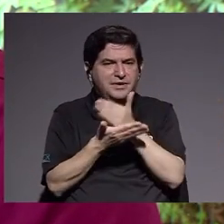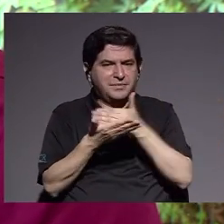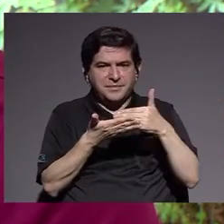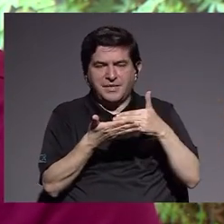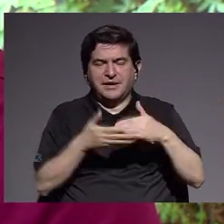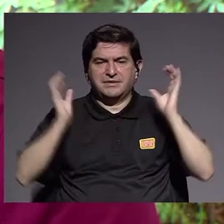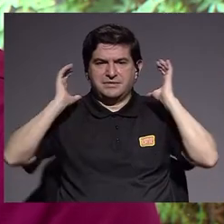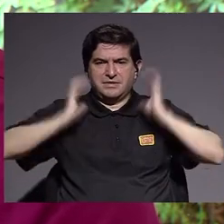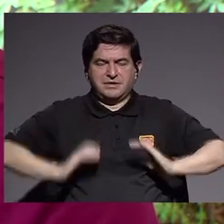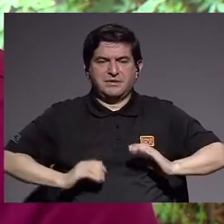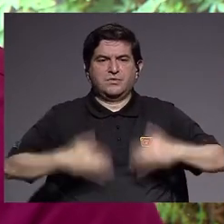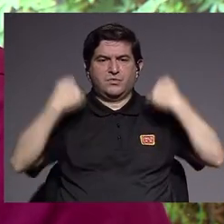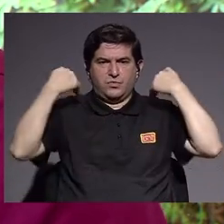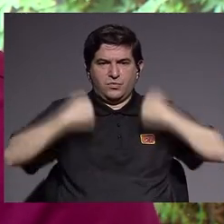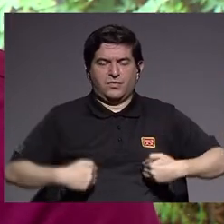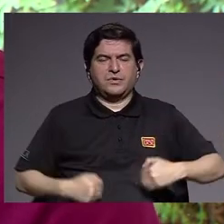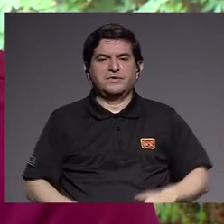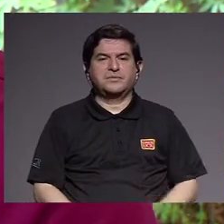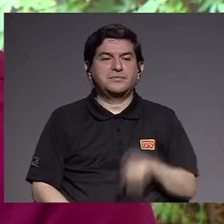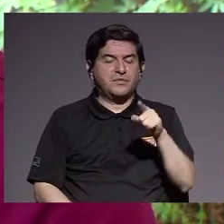defensa contra el estrés